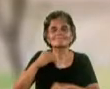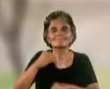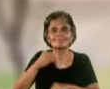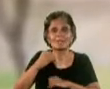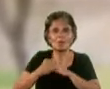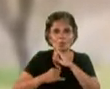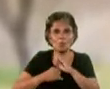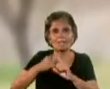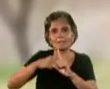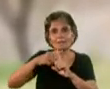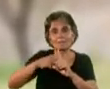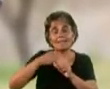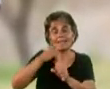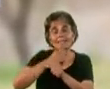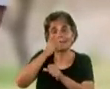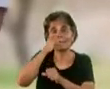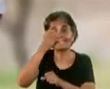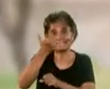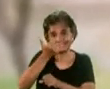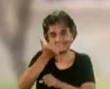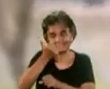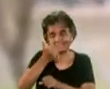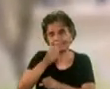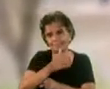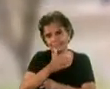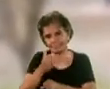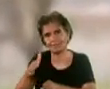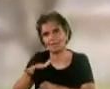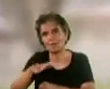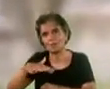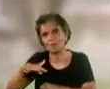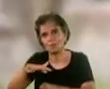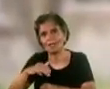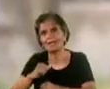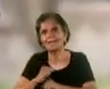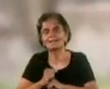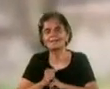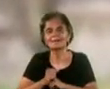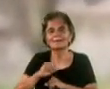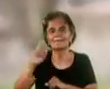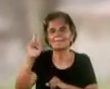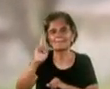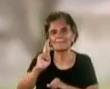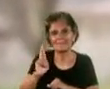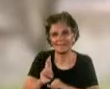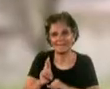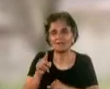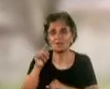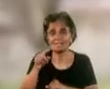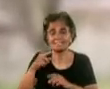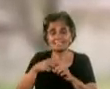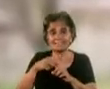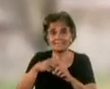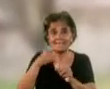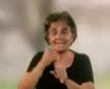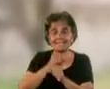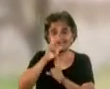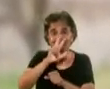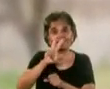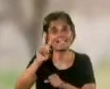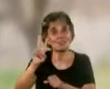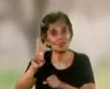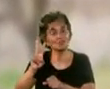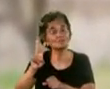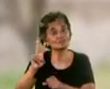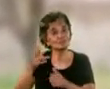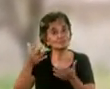ser de 26 grados para el día de hoy. Y de ahí nos vamos directamente a la villa turística de Merlo, que vamos a tener 32 grados. Sí,